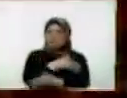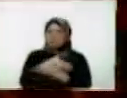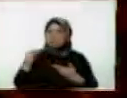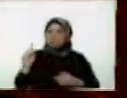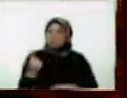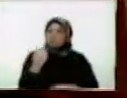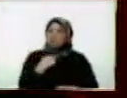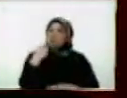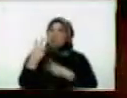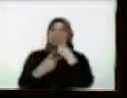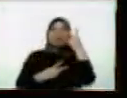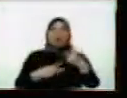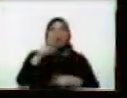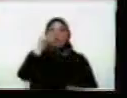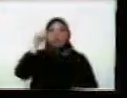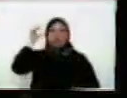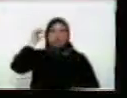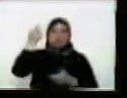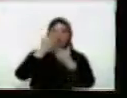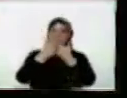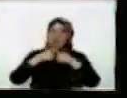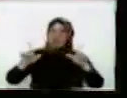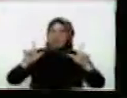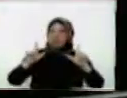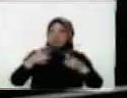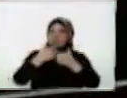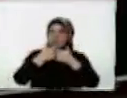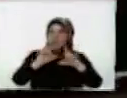que gritamos que somos libres, independientes y